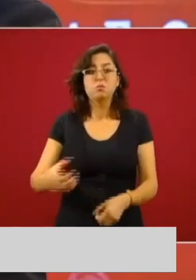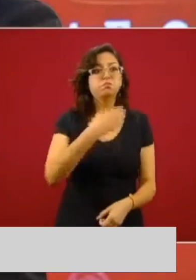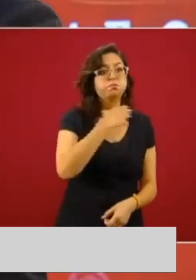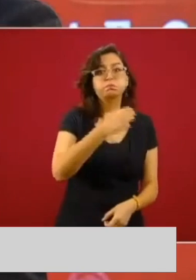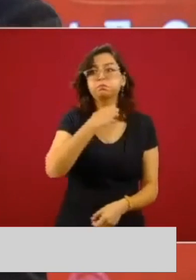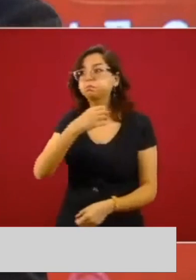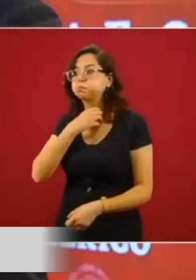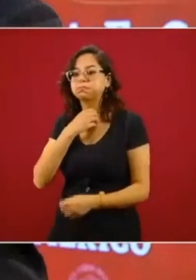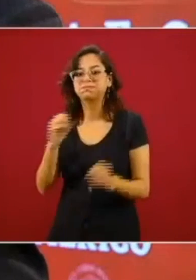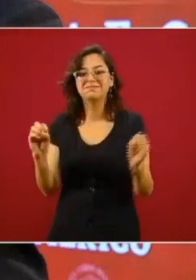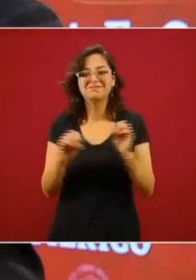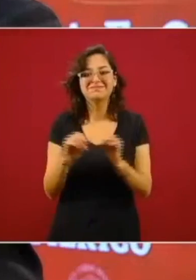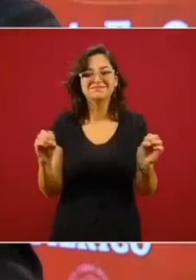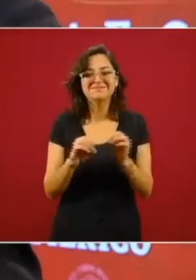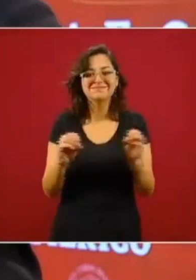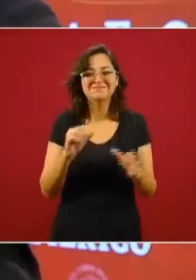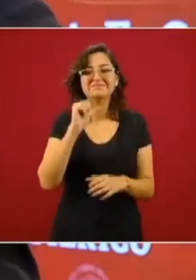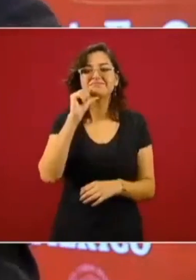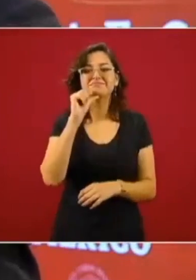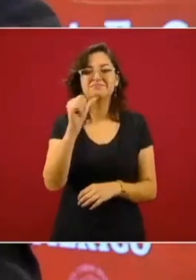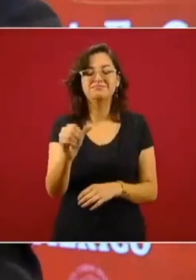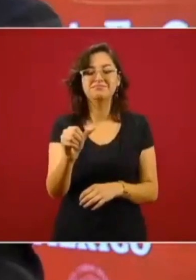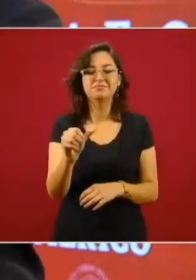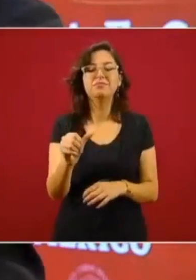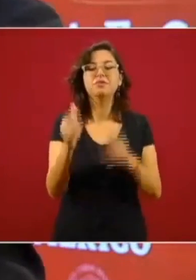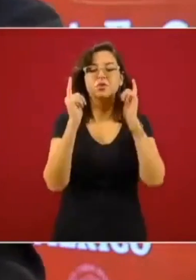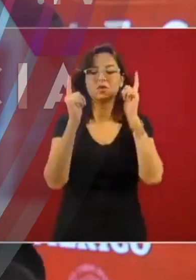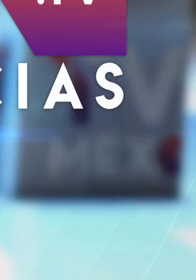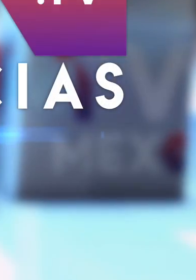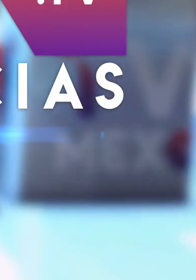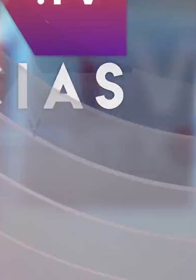nuestros hospitales, nuestra capacidad hospitalaria.